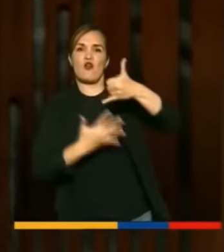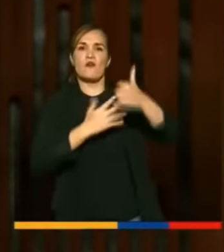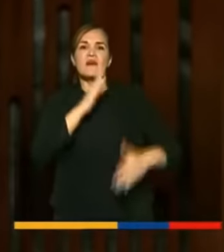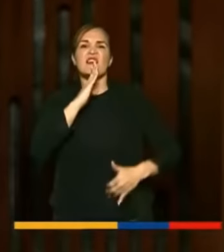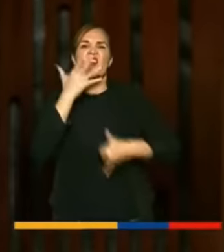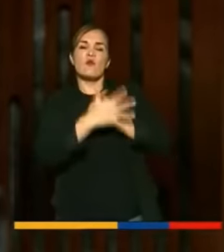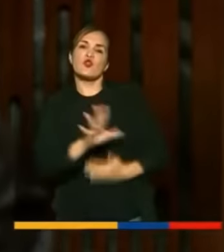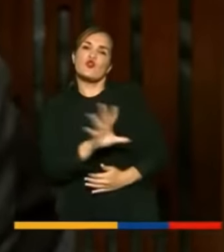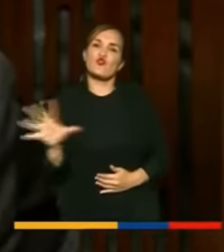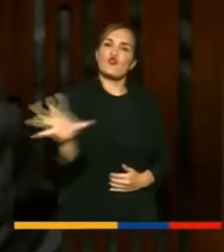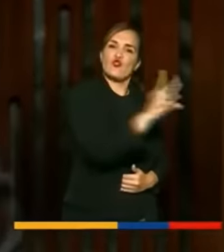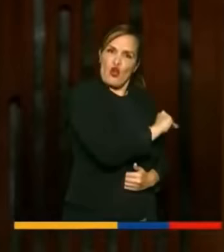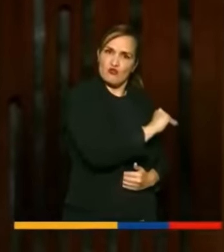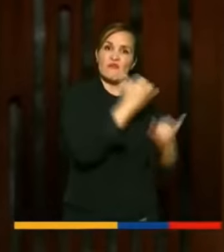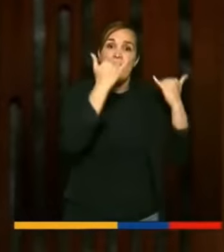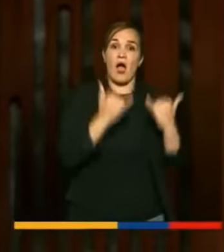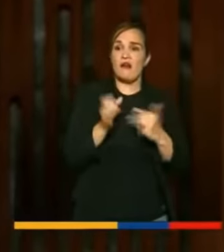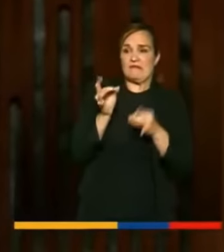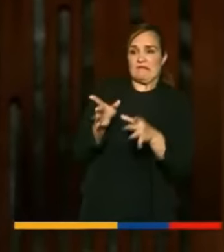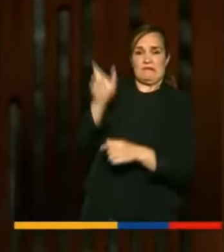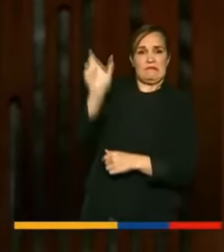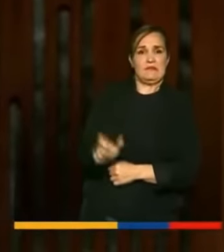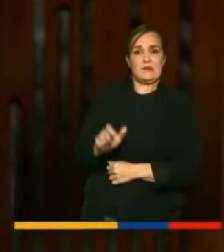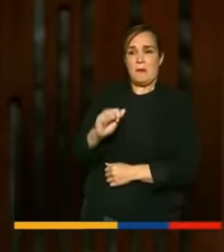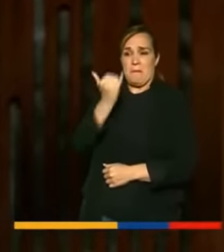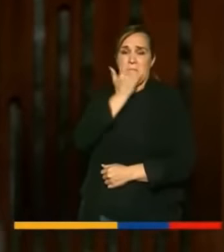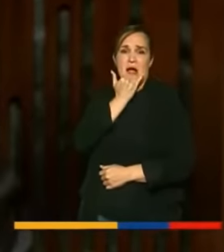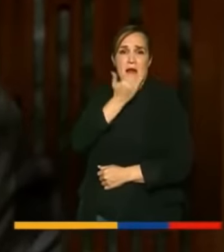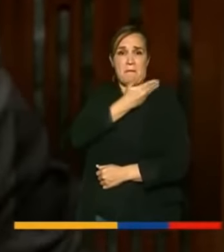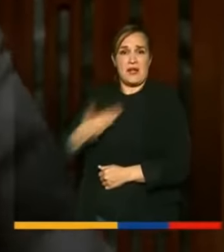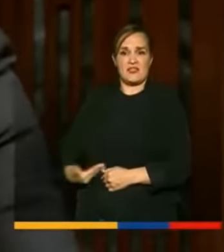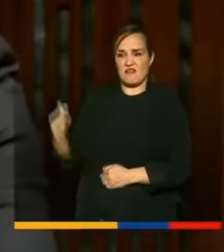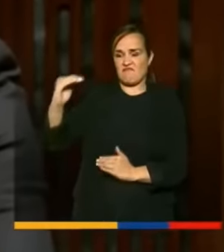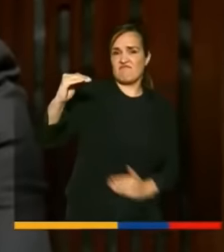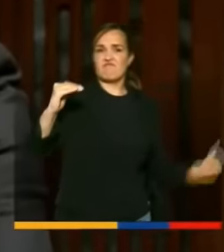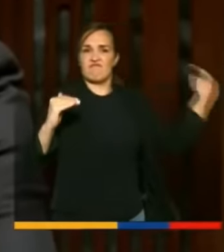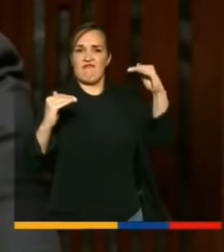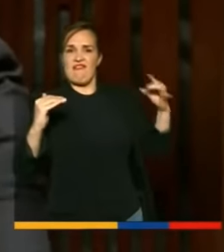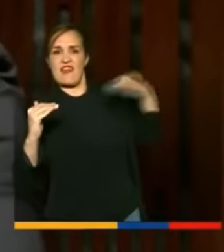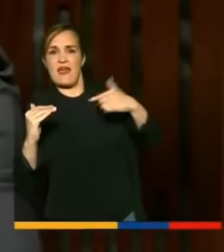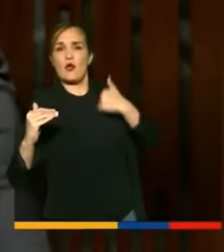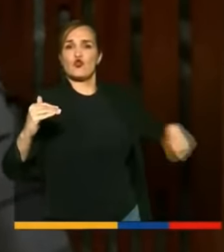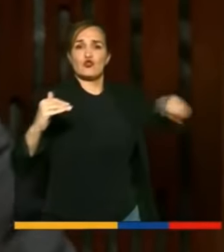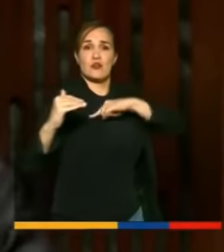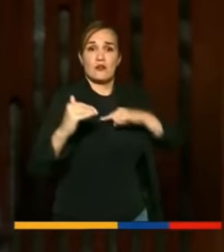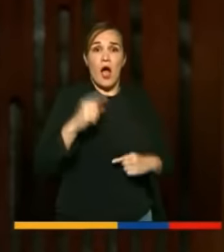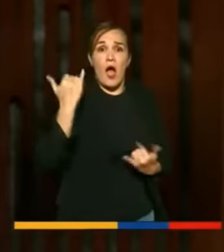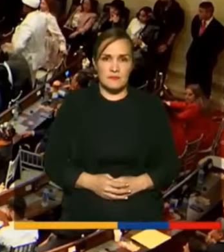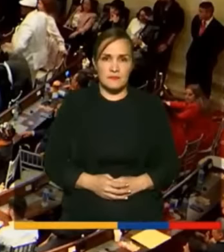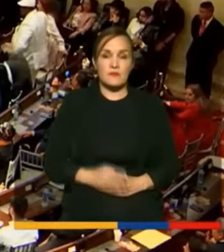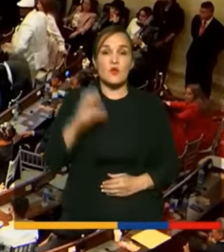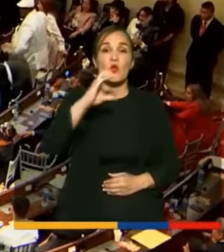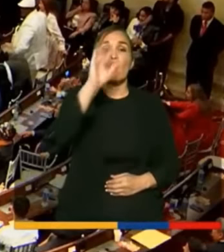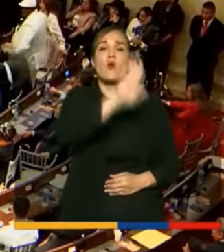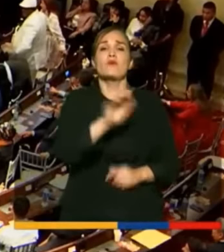todos y estamos por encima de un mal presidente. Colombianos, esta pesadilla no durará para